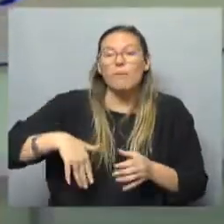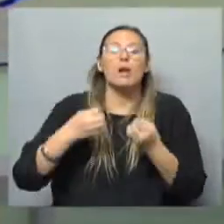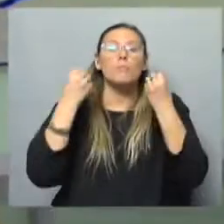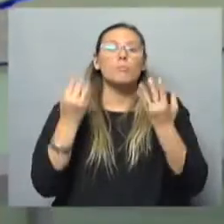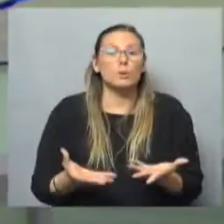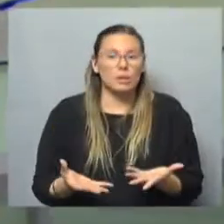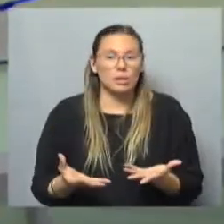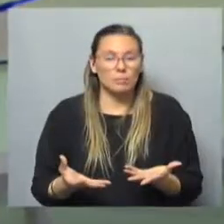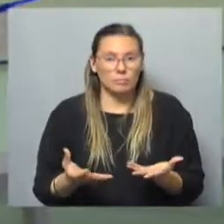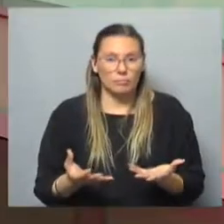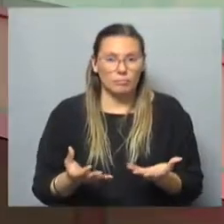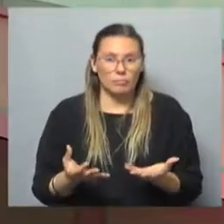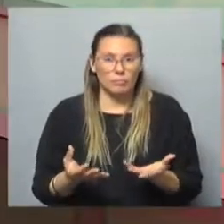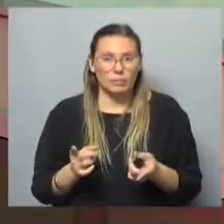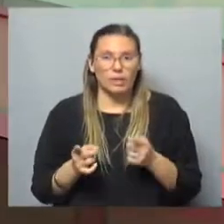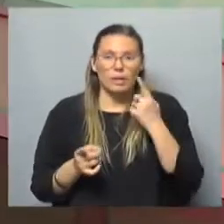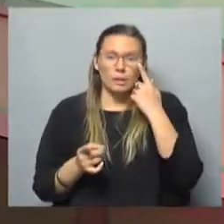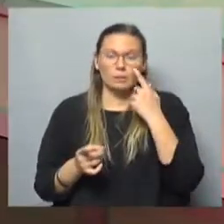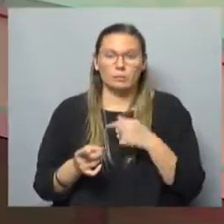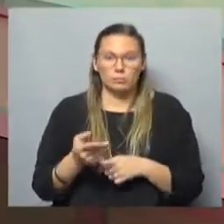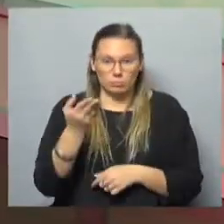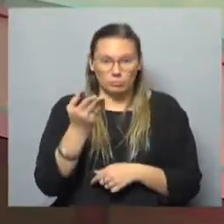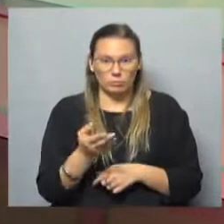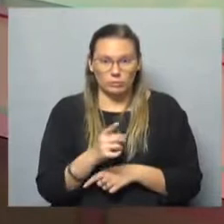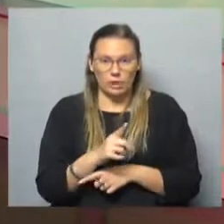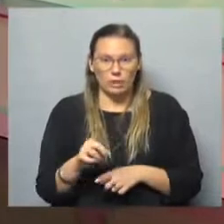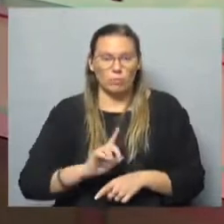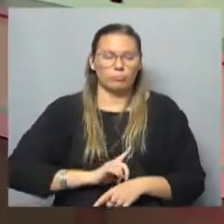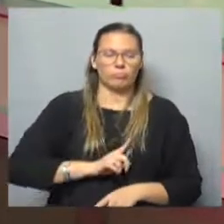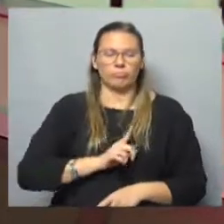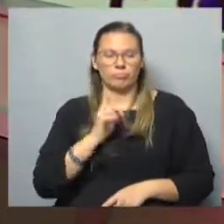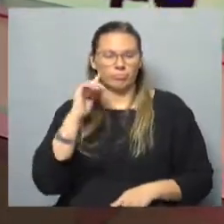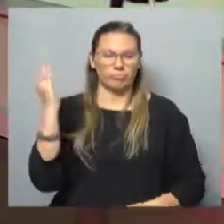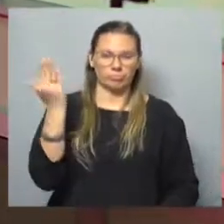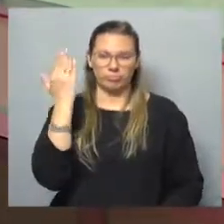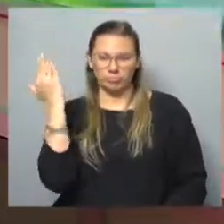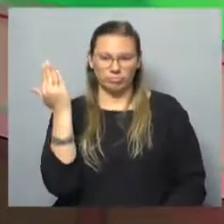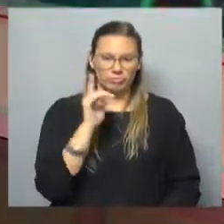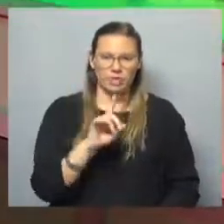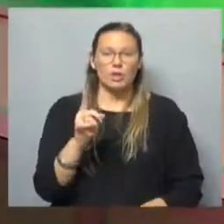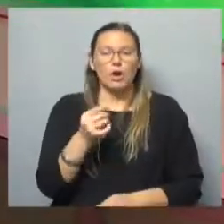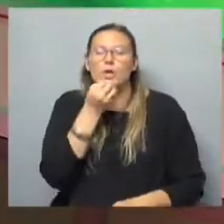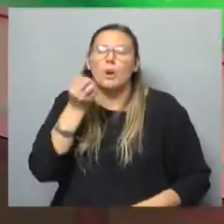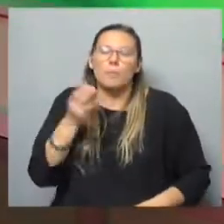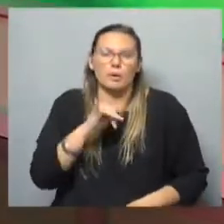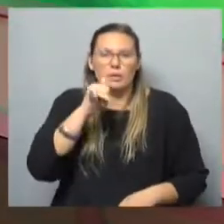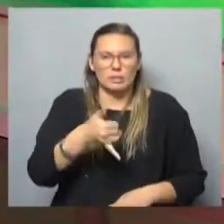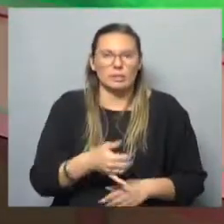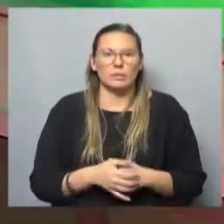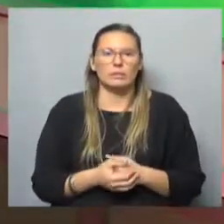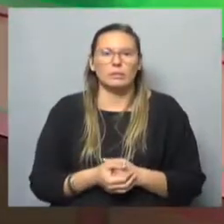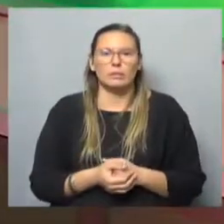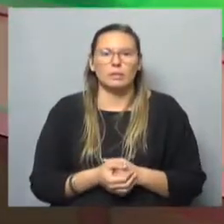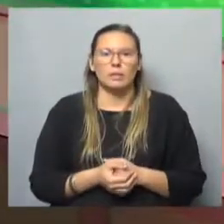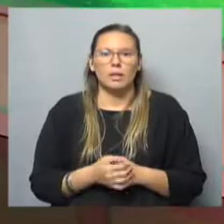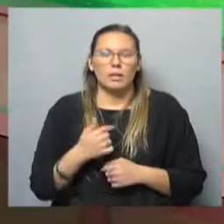cómo es este? Sí, también es uno, es, tampoco para que no sea grande demasiado, ¿viste? ¡Ah! Es uno de los mejores, es uno de los mejores, sí,